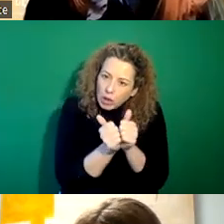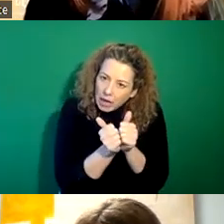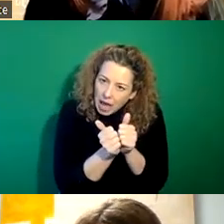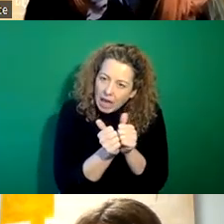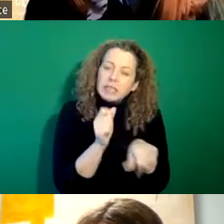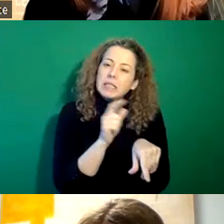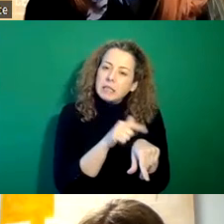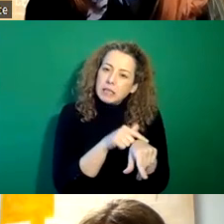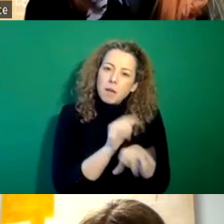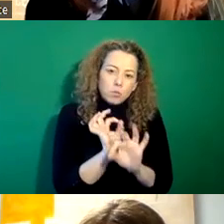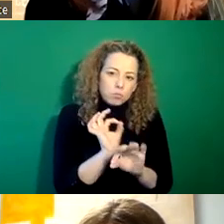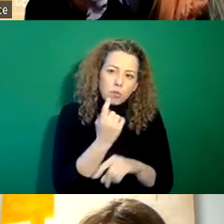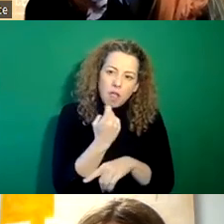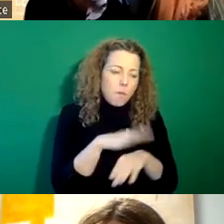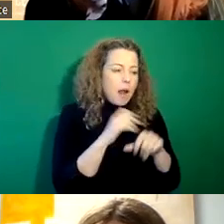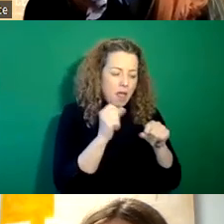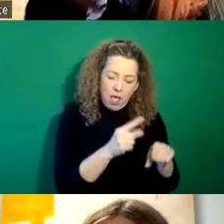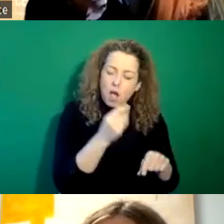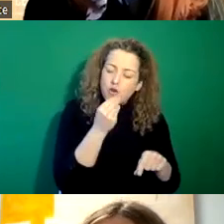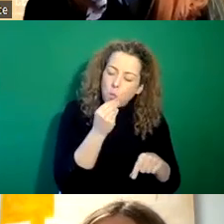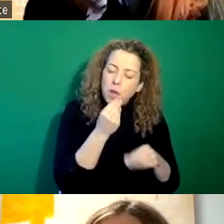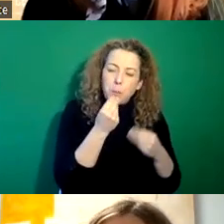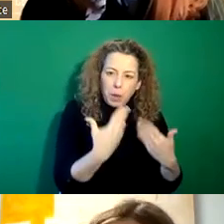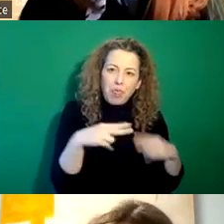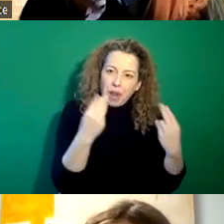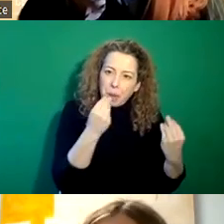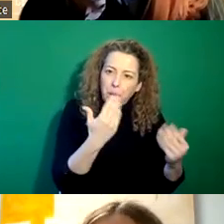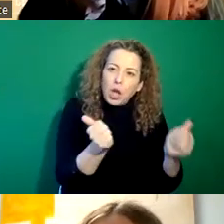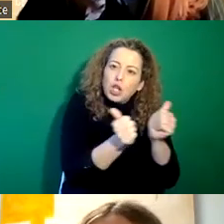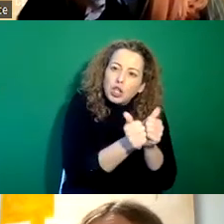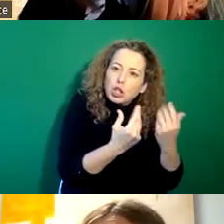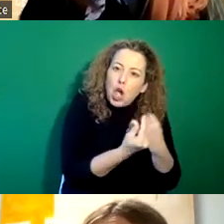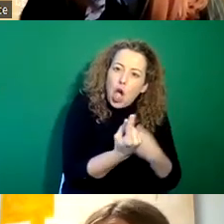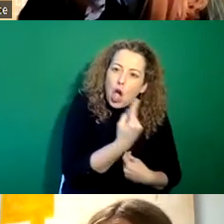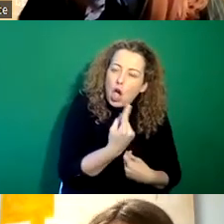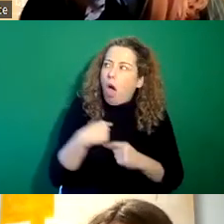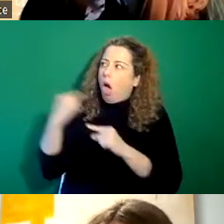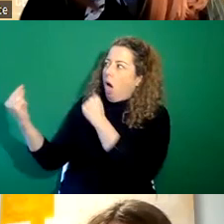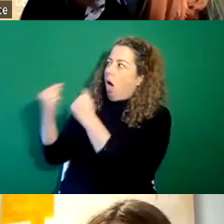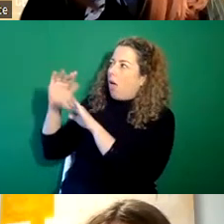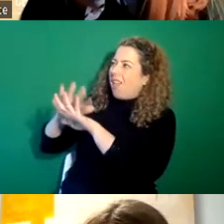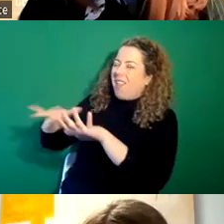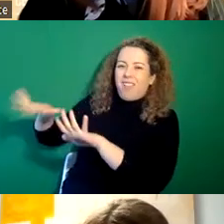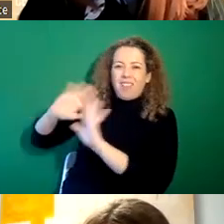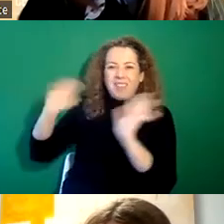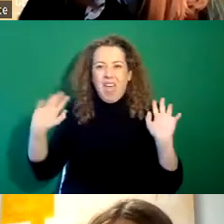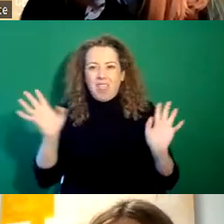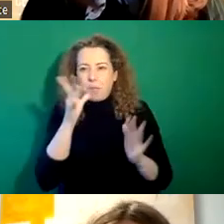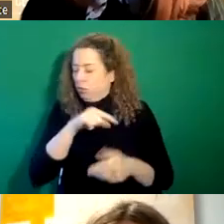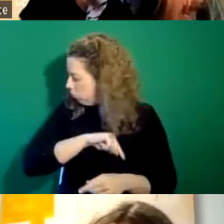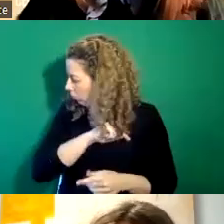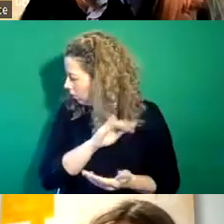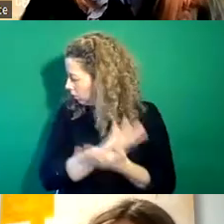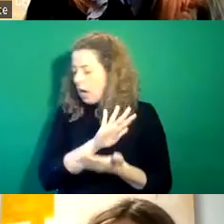tiempo necesario para poderles darles de comer y de cenar sin contaminación ambiental, porque están tranquilos.